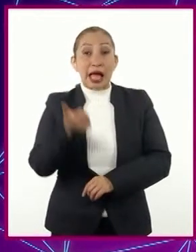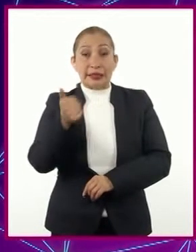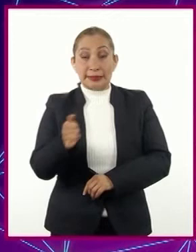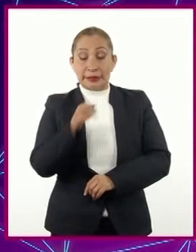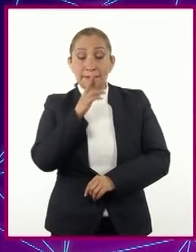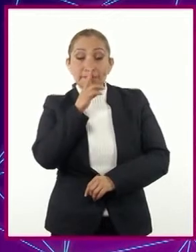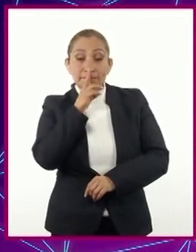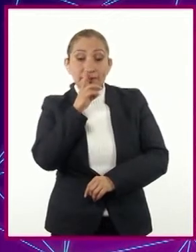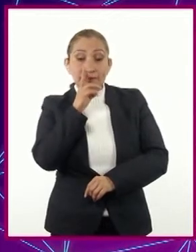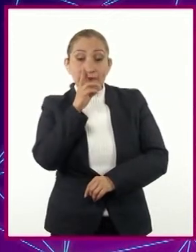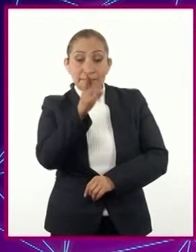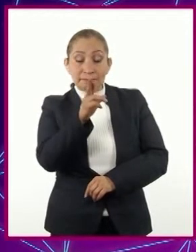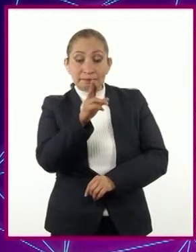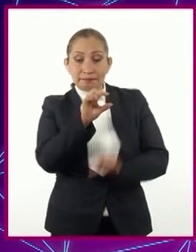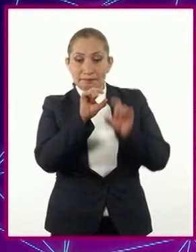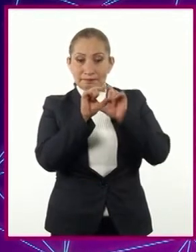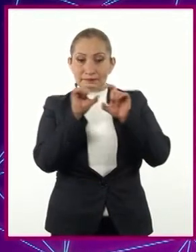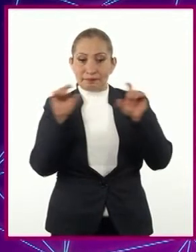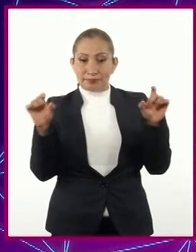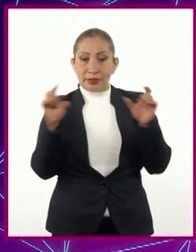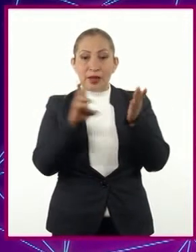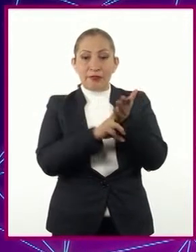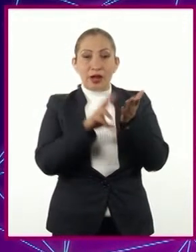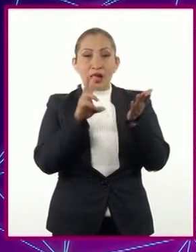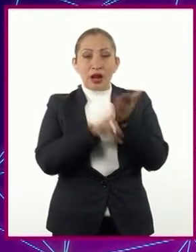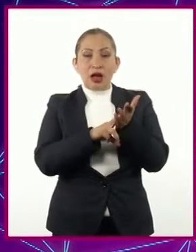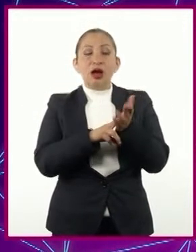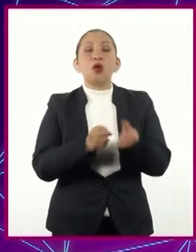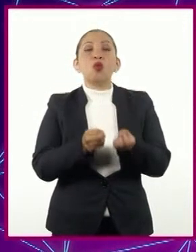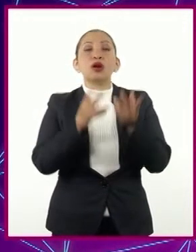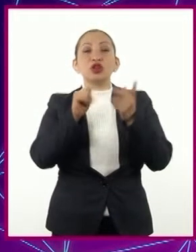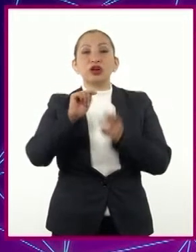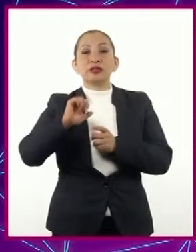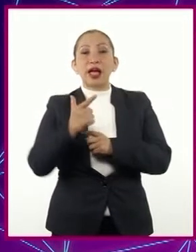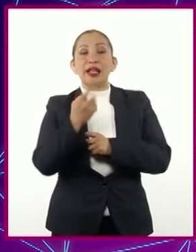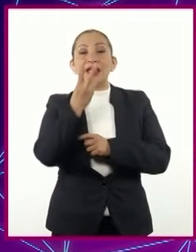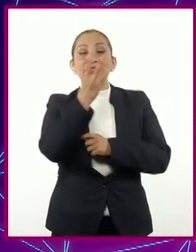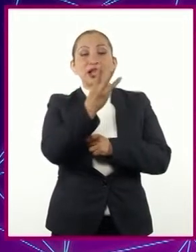modo, se obtienen el valor de la tangente de